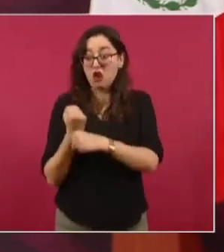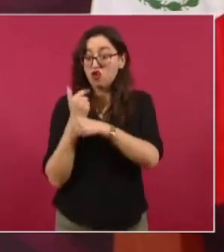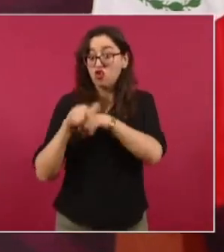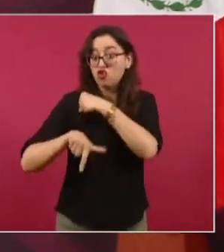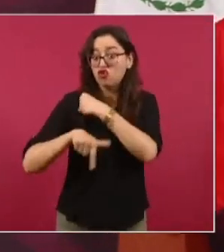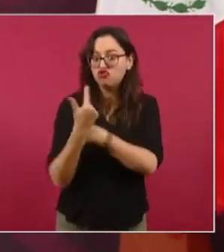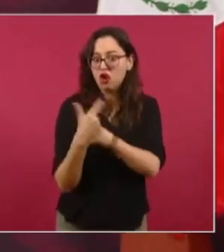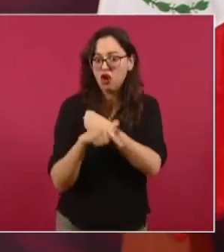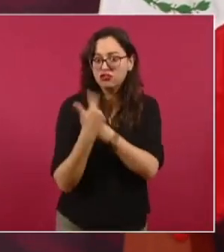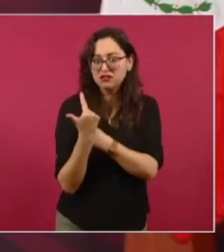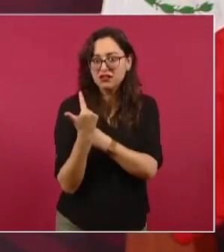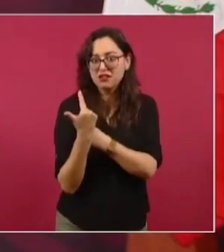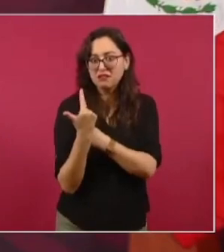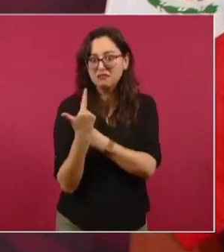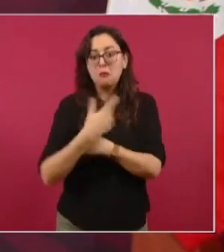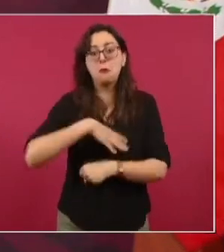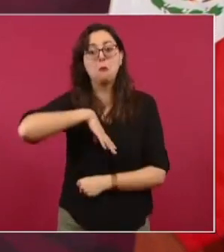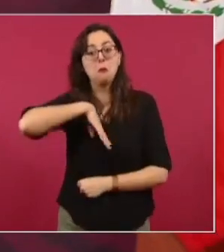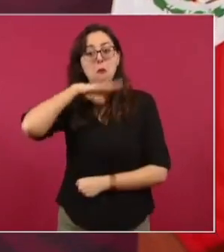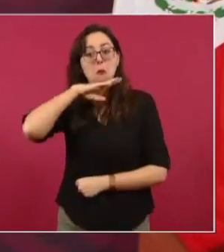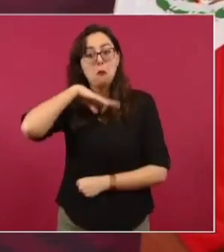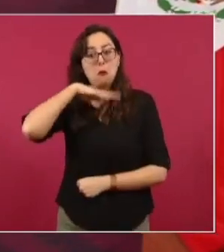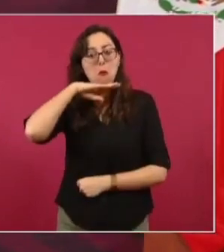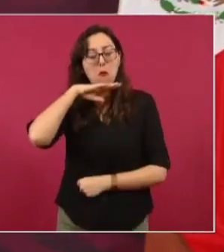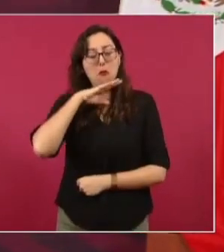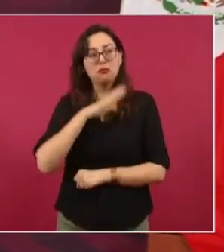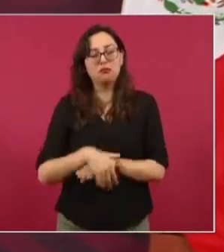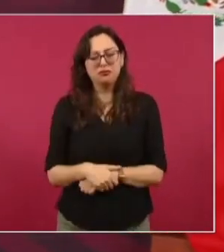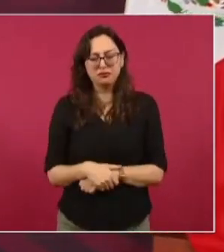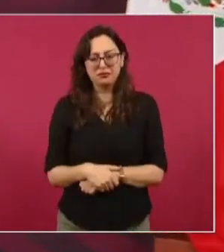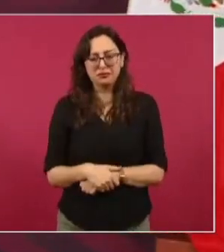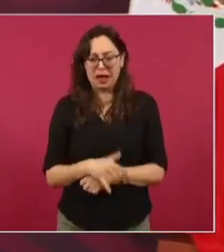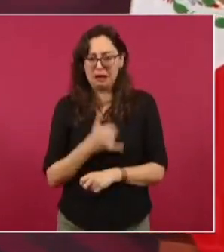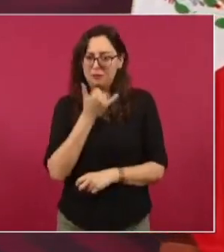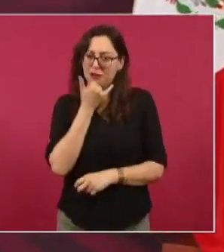ellos nos deben una explicación